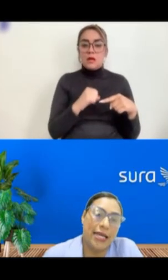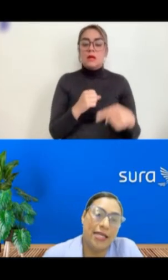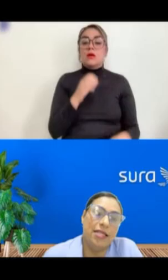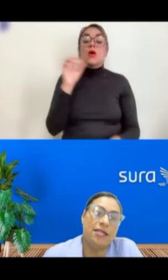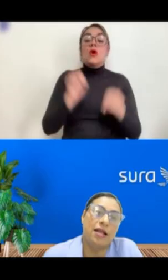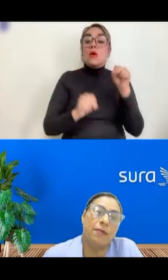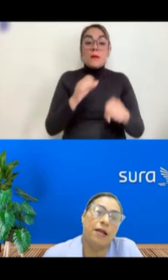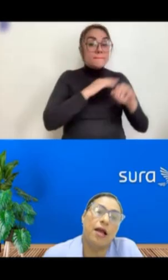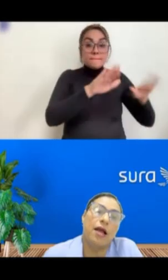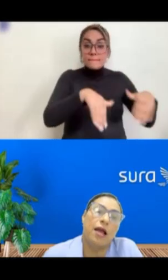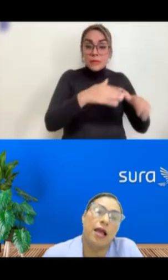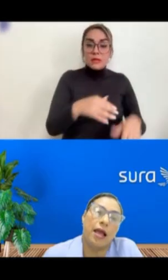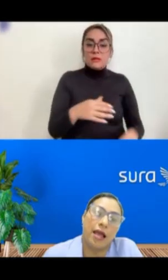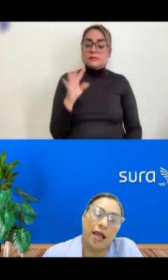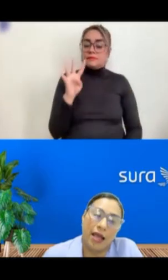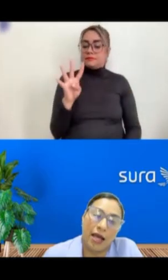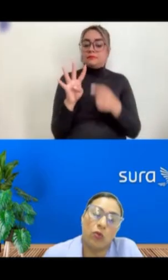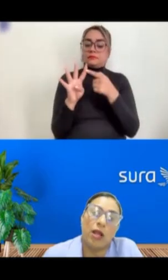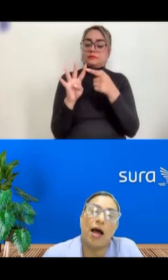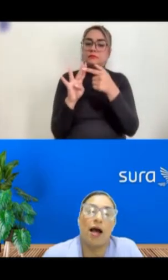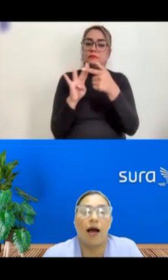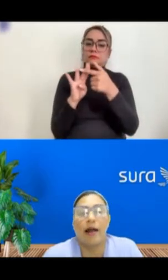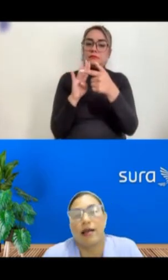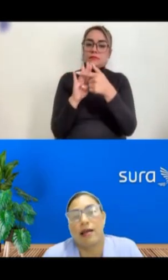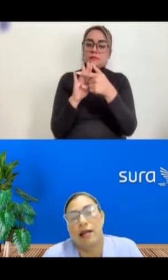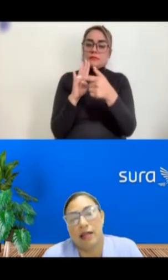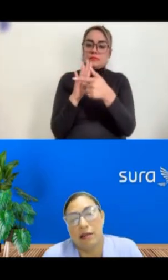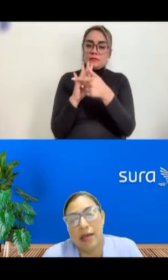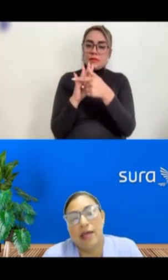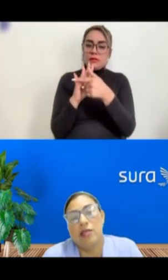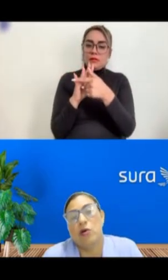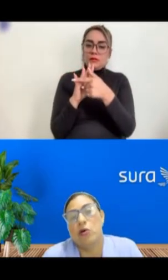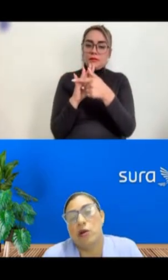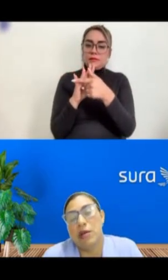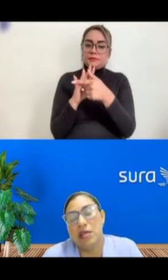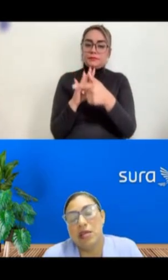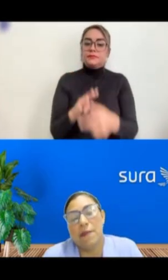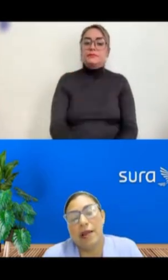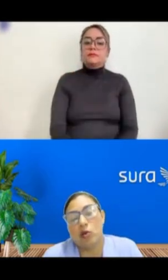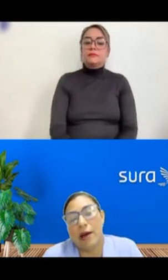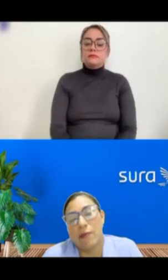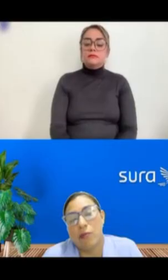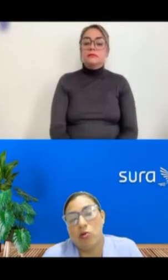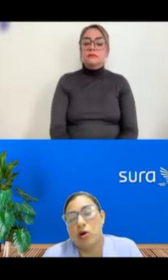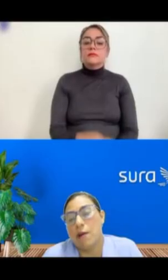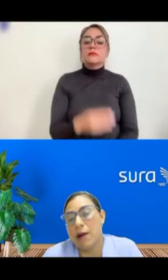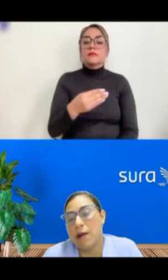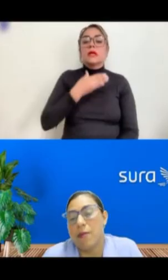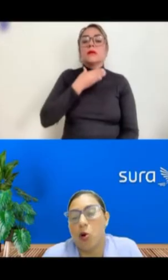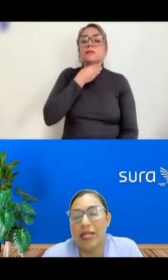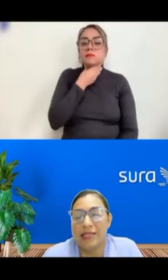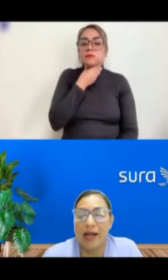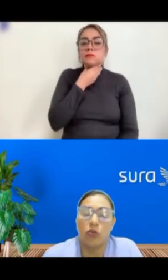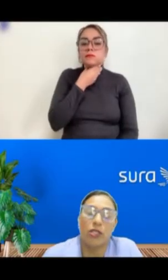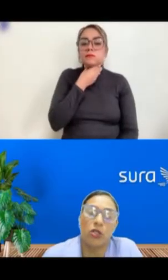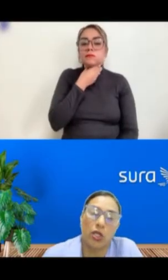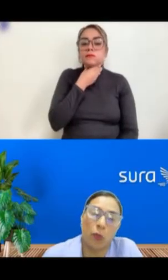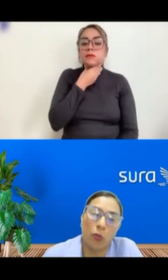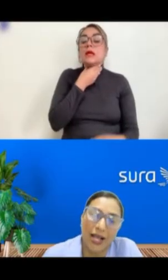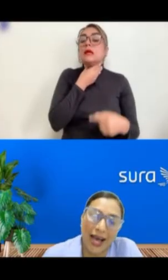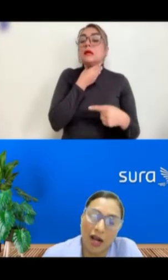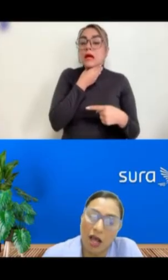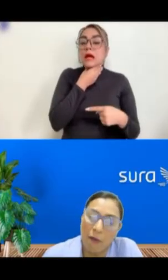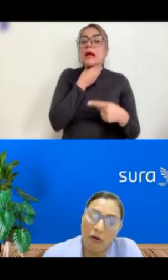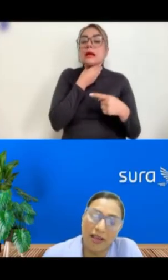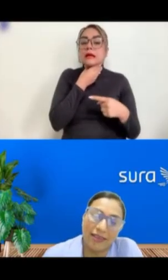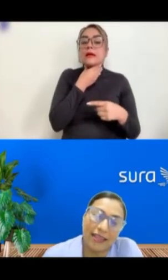el índice, el anular, el del medio o el meñique para tomar el pulso. Jamás vamos a utilizar nuestro